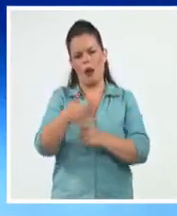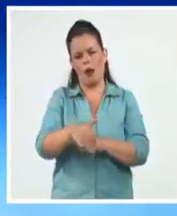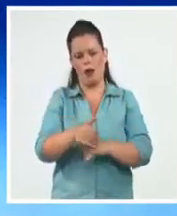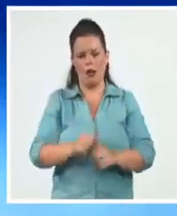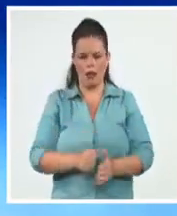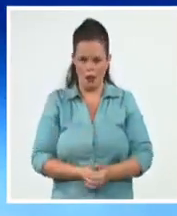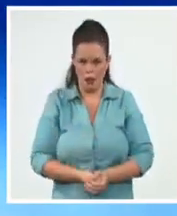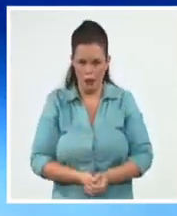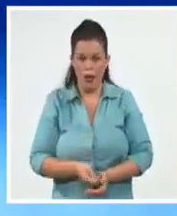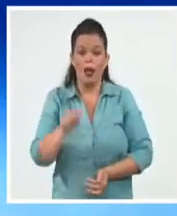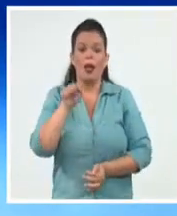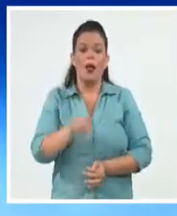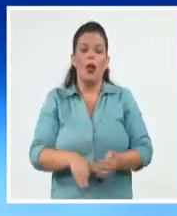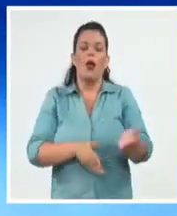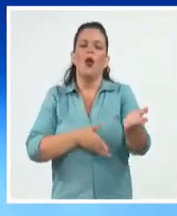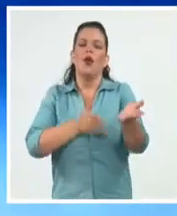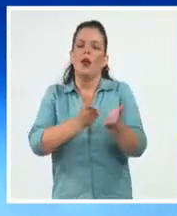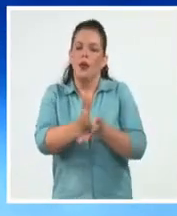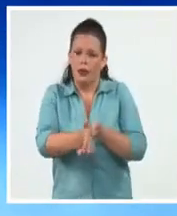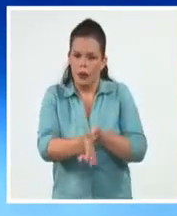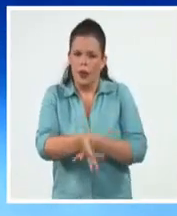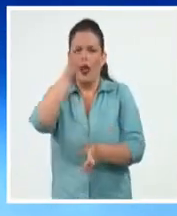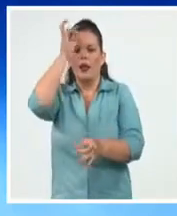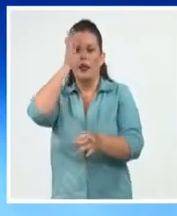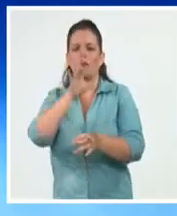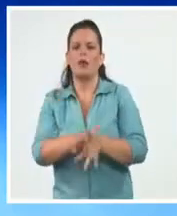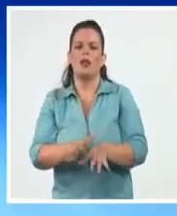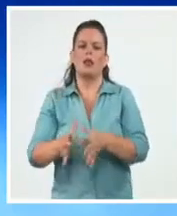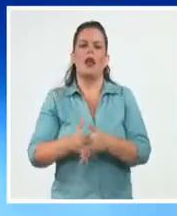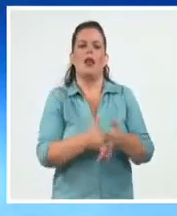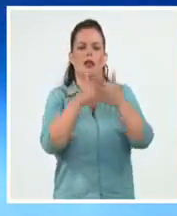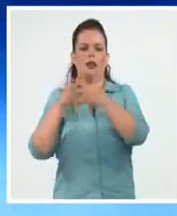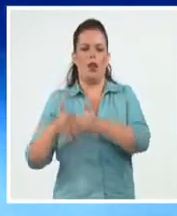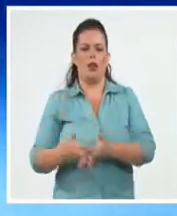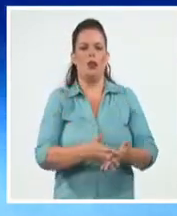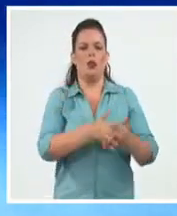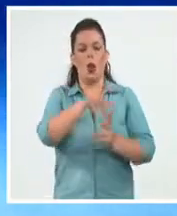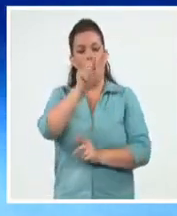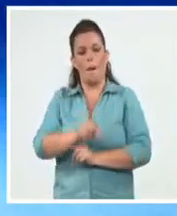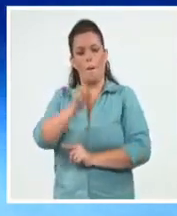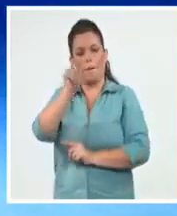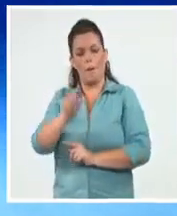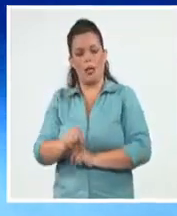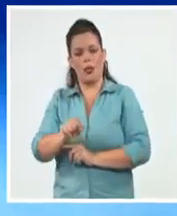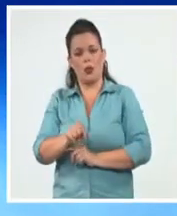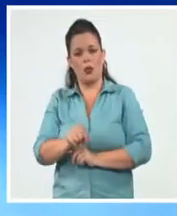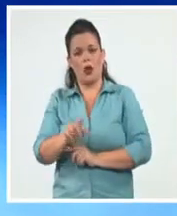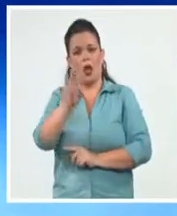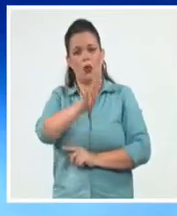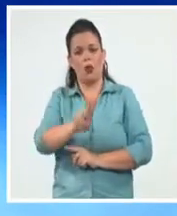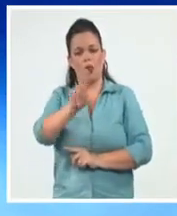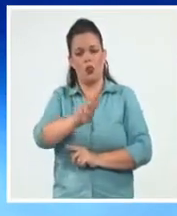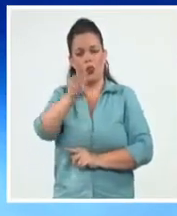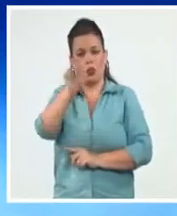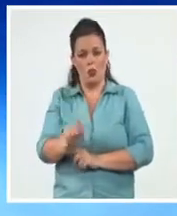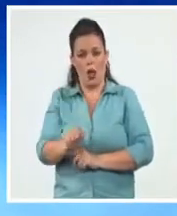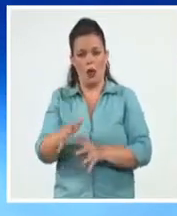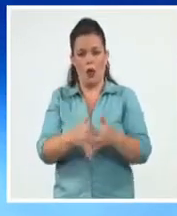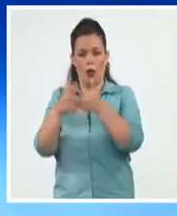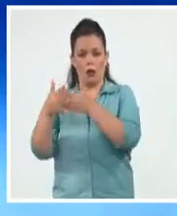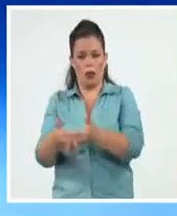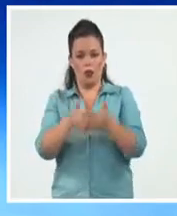siguen operando desde Estados Unidos, usuarios desde allá y también desde Cuba, e incitaron esta vez a